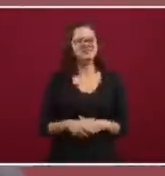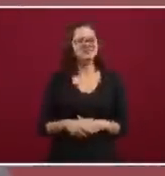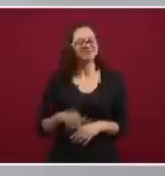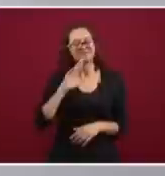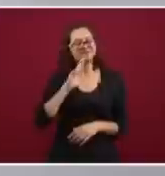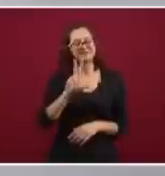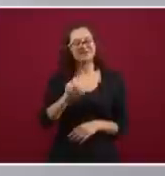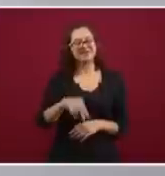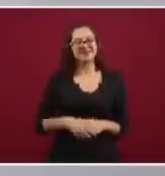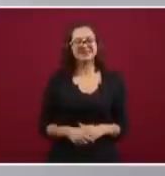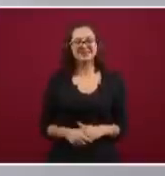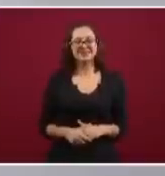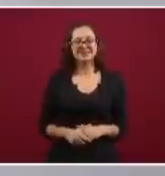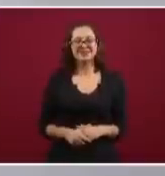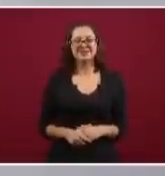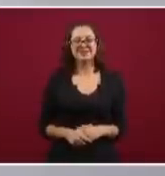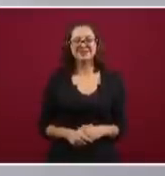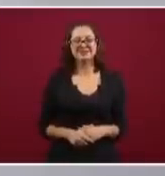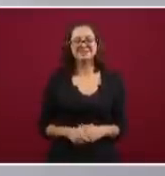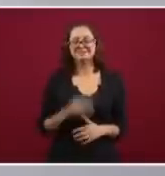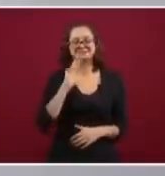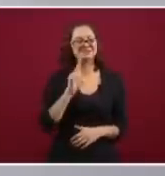no, mejor no. Buenos días.